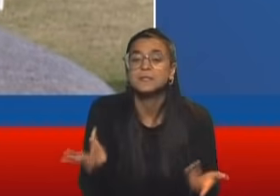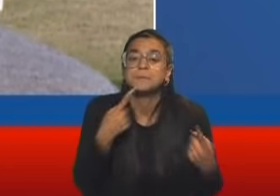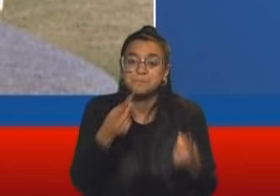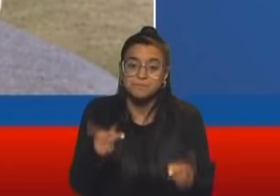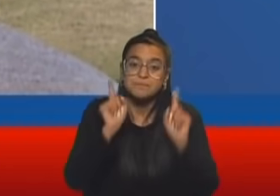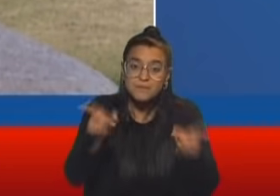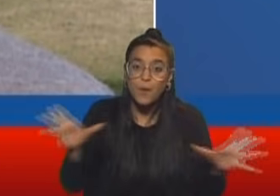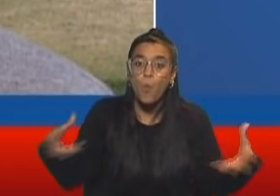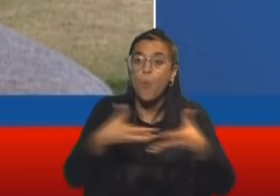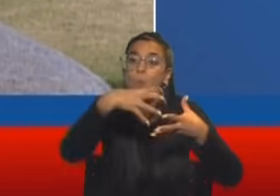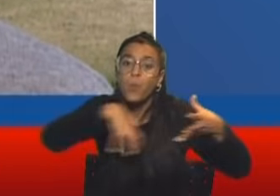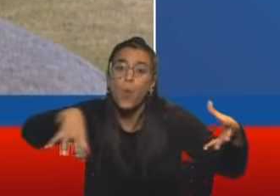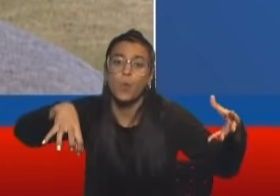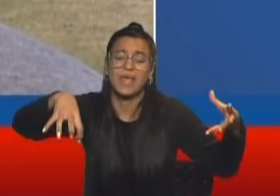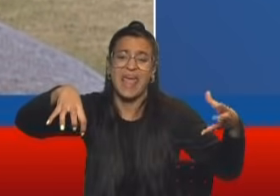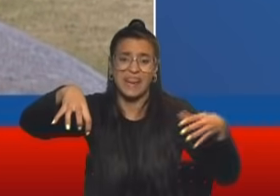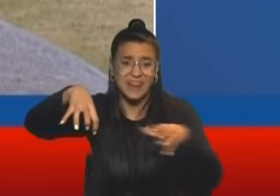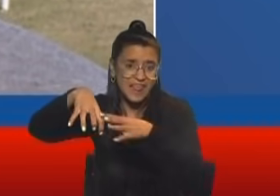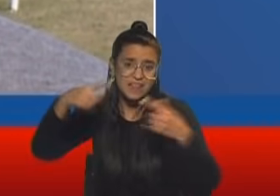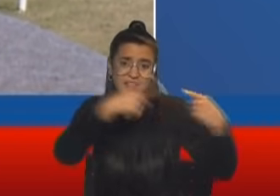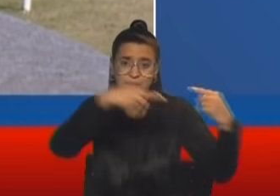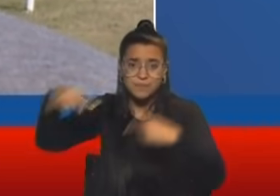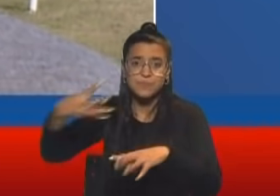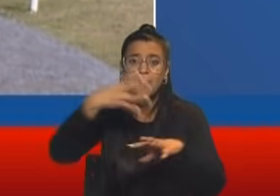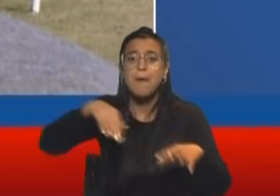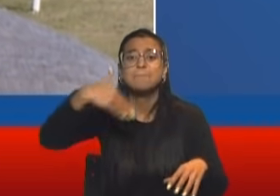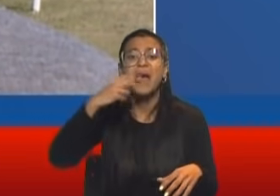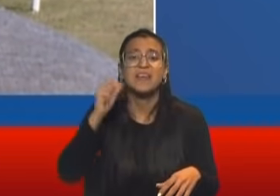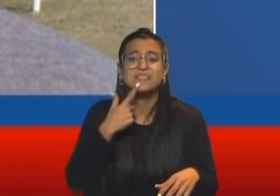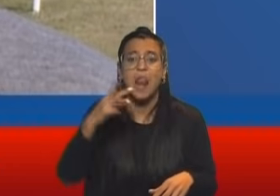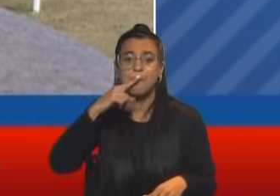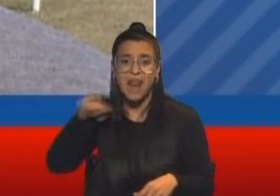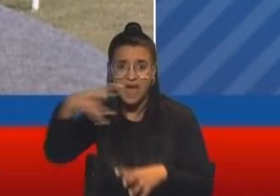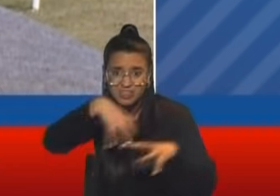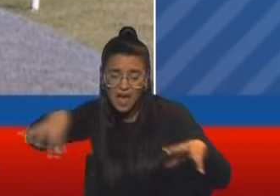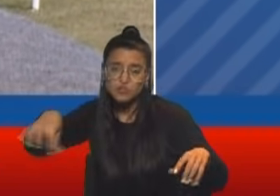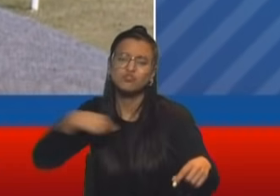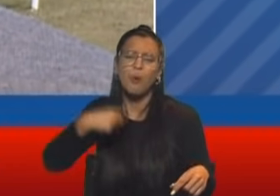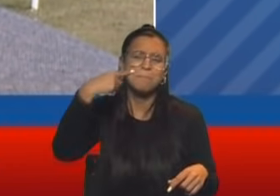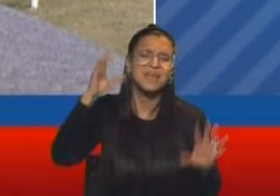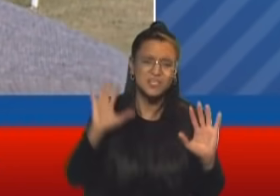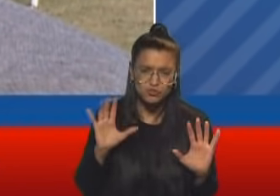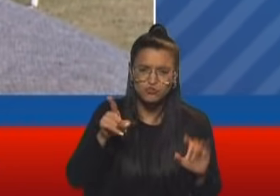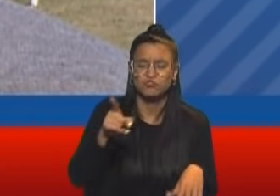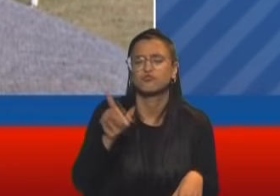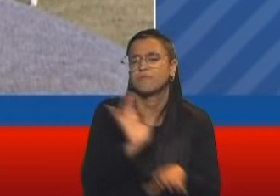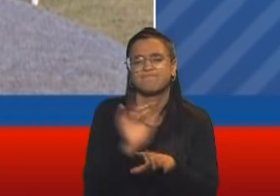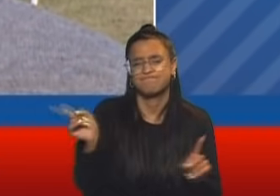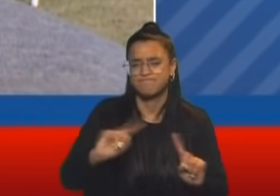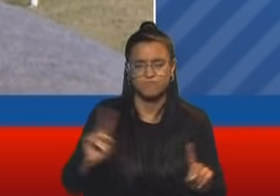va a tener un búnker, está toda la discusión por el búnker, Manes se va a La Plata, ¿no? Santilli va a tener su búnker. Yo creo que en el espacio en el que él juega no